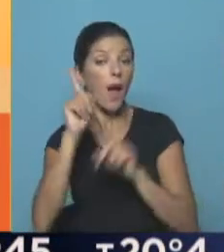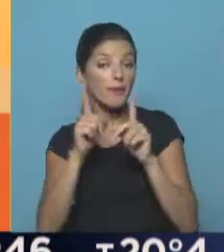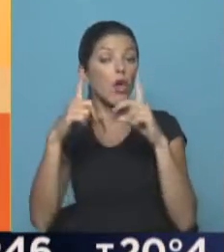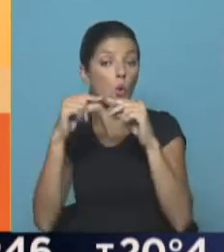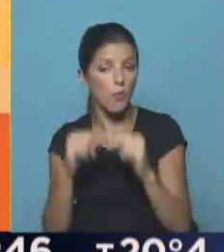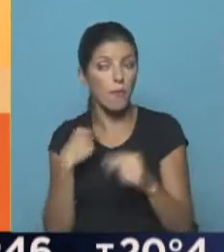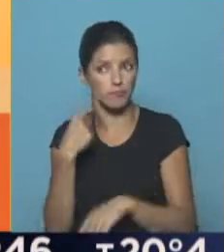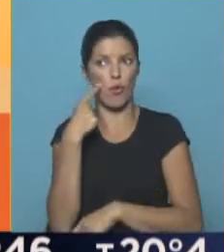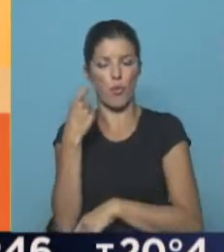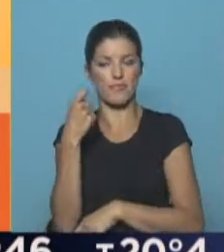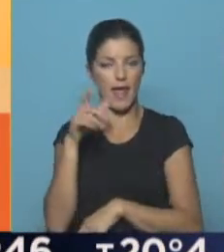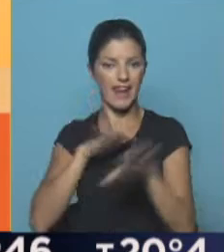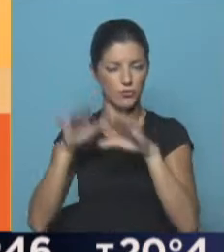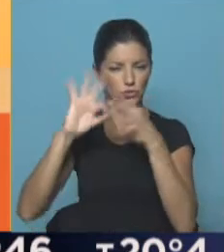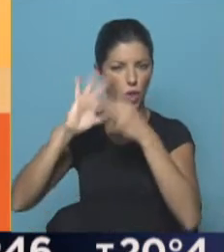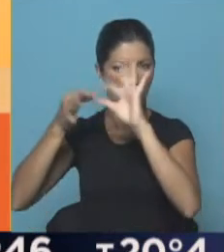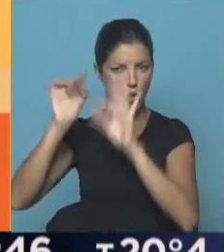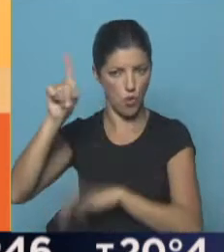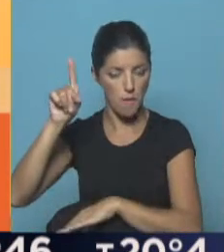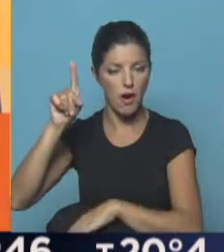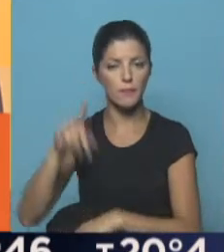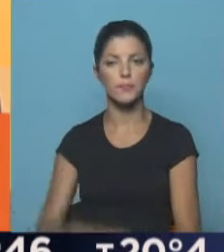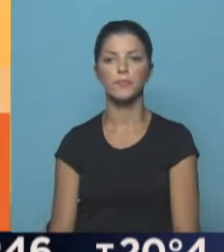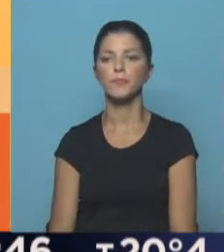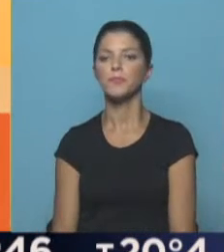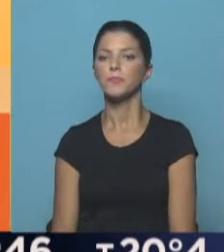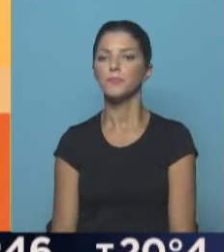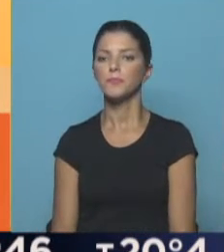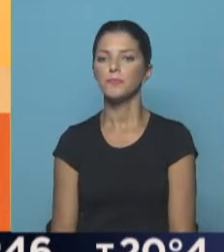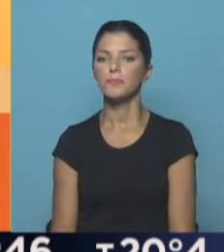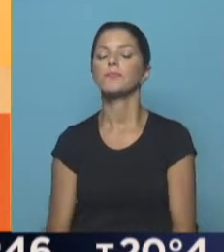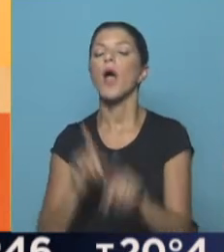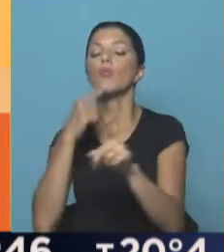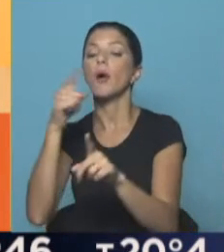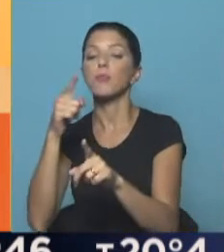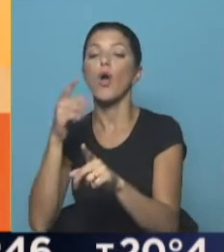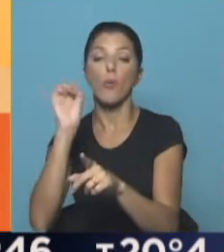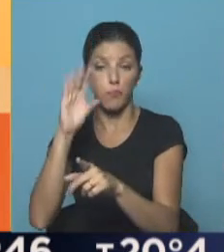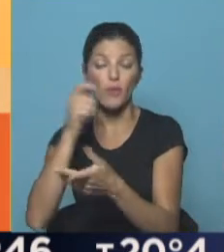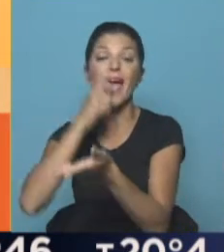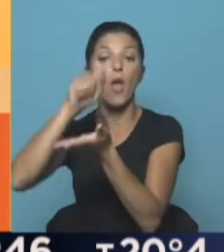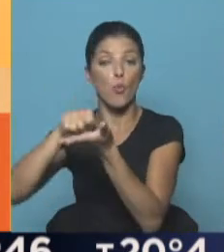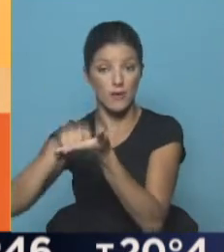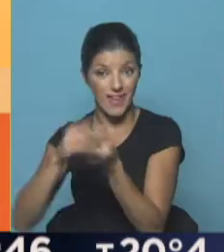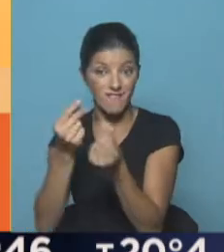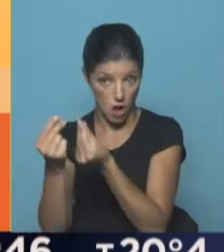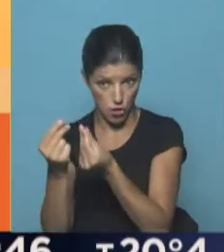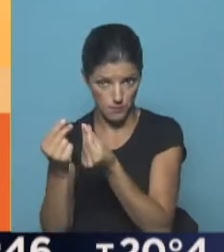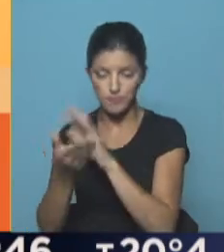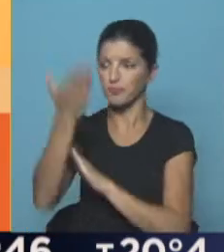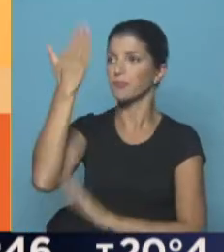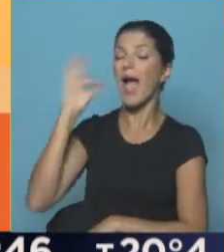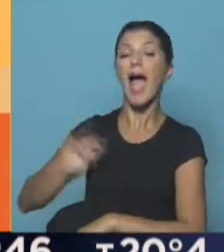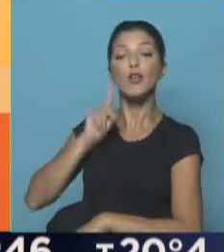pauta de lo que está ocurriendo en Europa. Hay algo que se llama encuesta de valores, que se hace todos los años. En los años 80 decía que